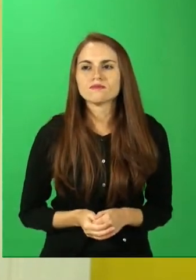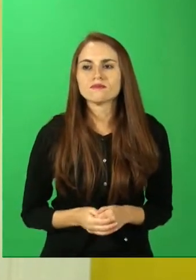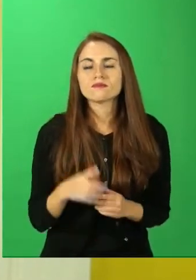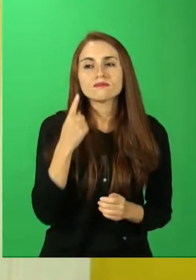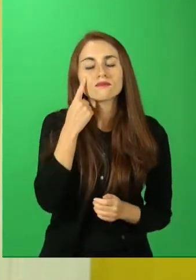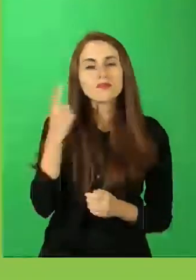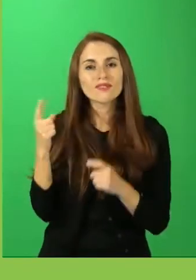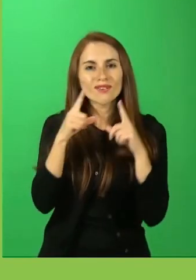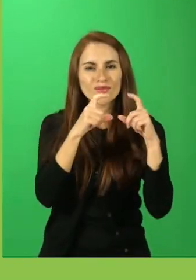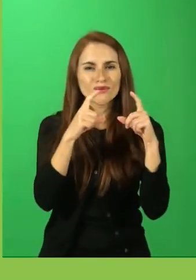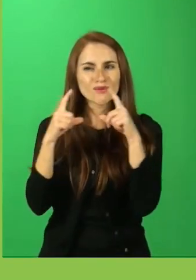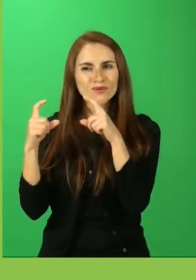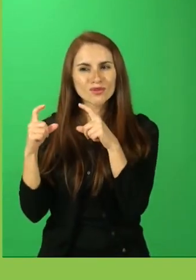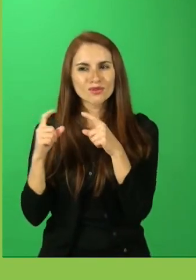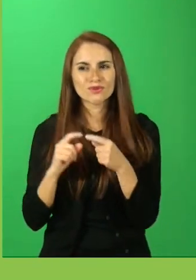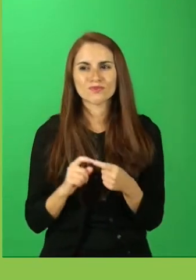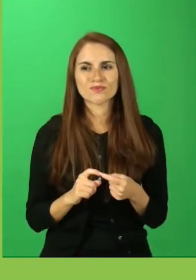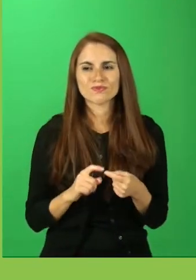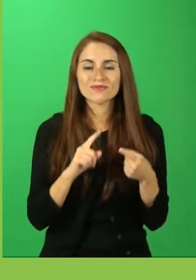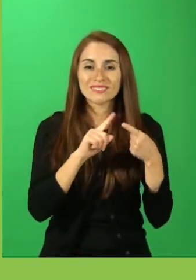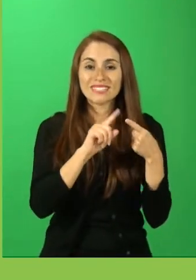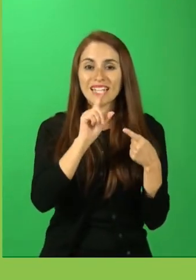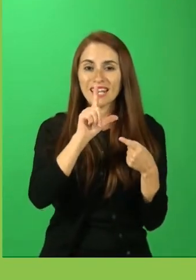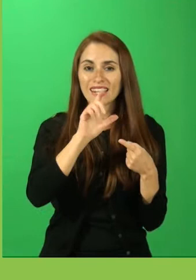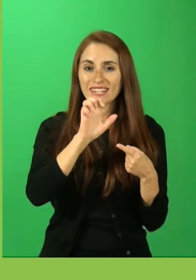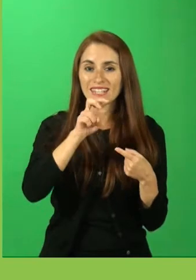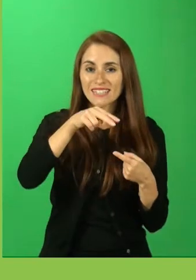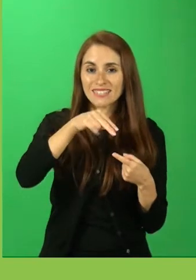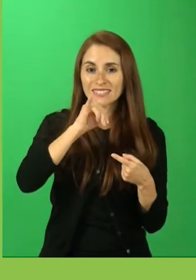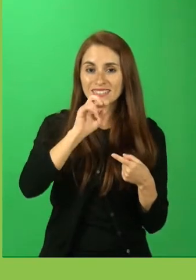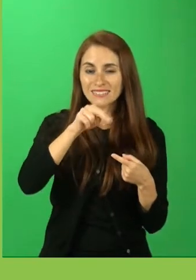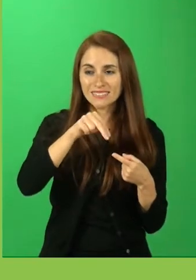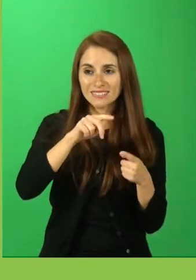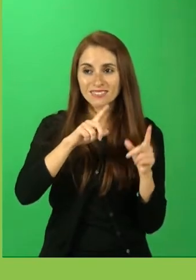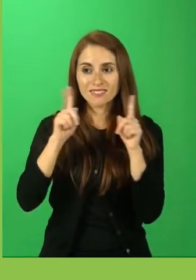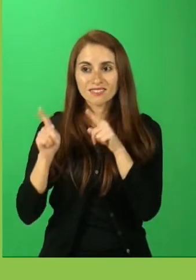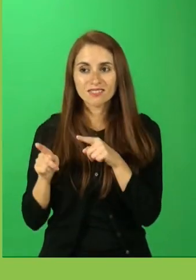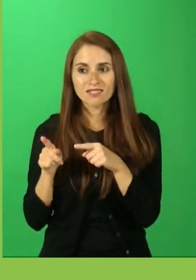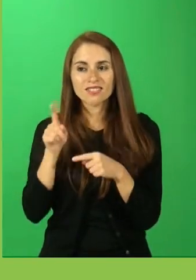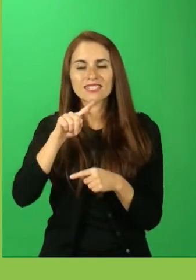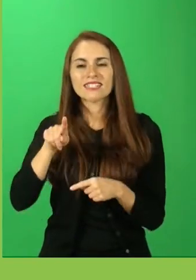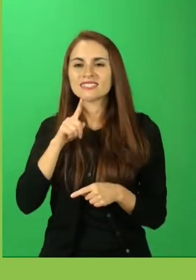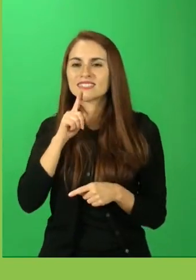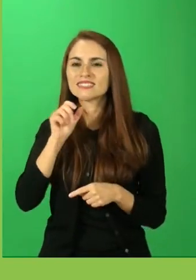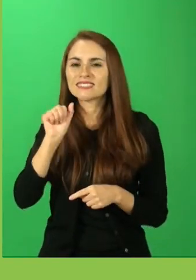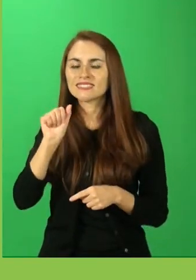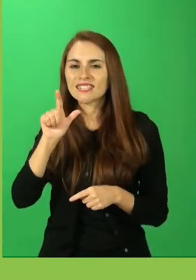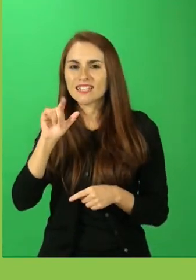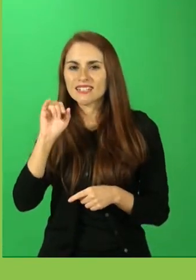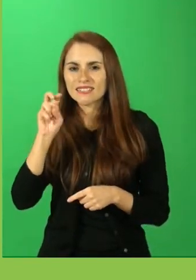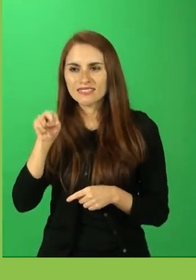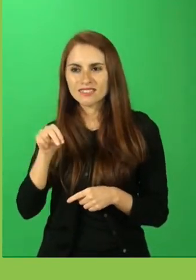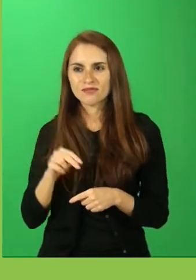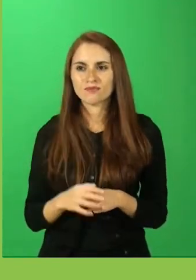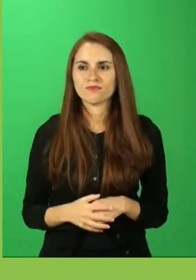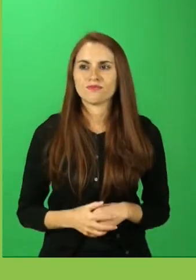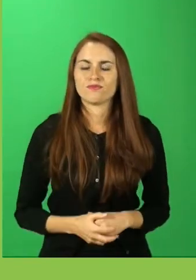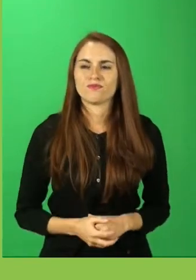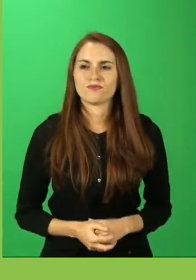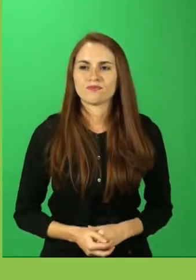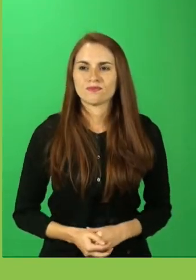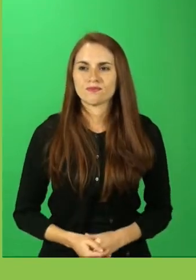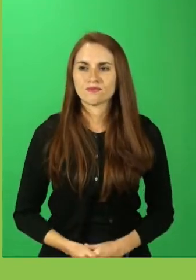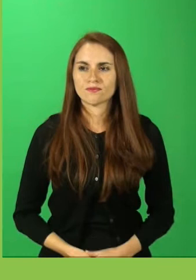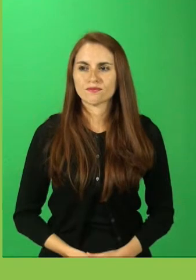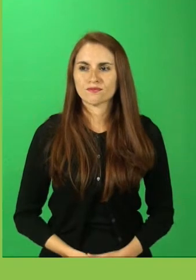Aquí tenemos la imagen de los dos grandes representantes de lo que va a ser la Unión Soviética. A la izquierda tenemos a don Vladimir